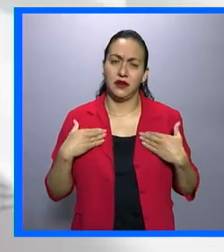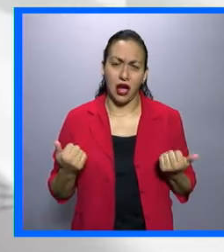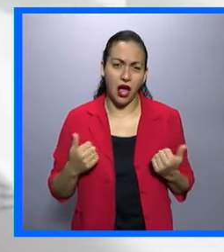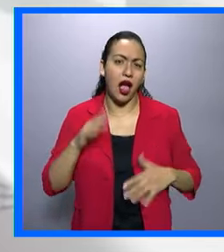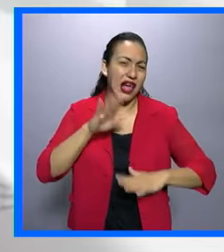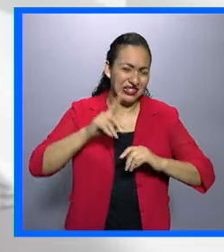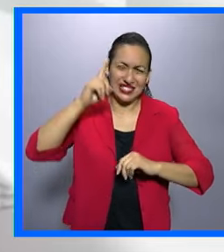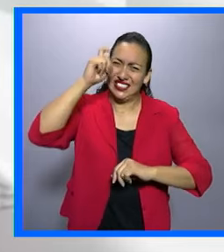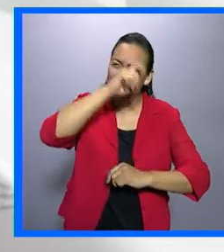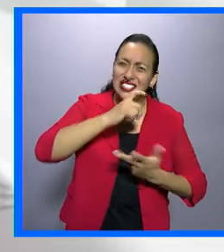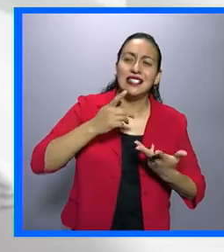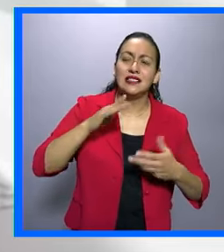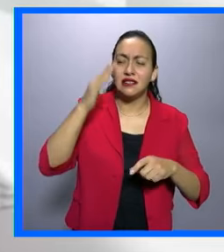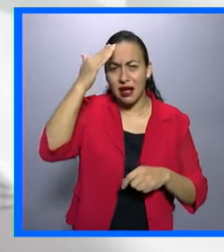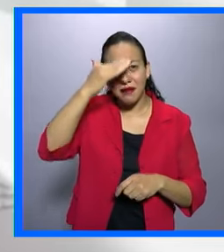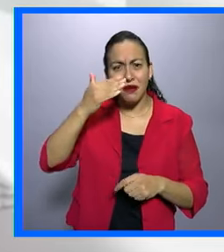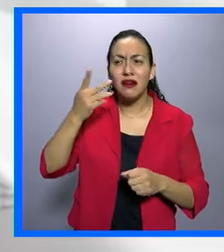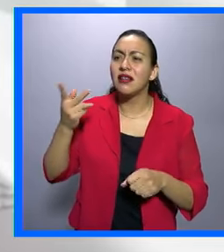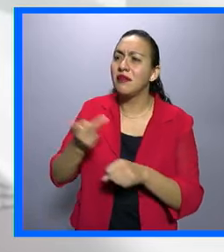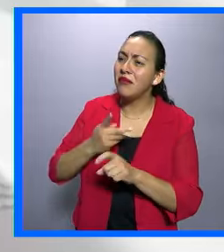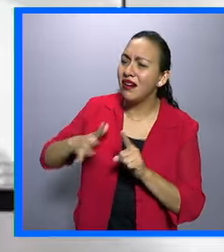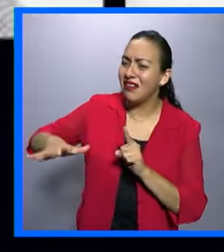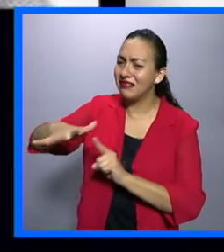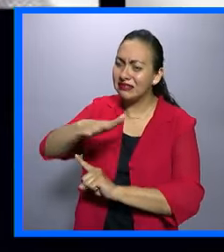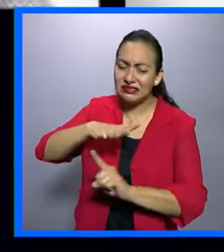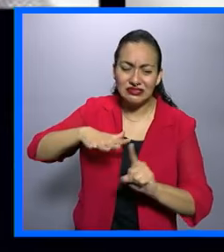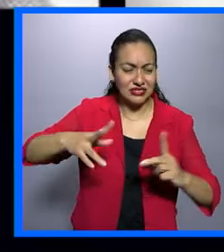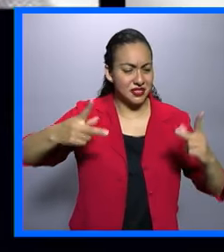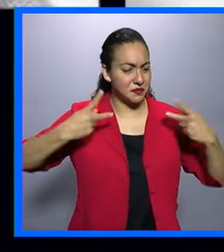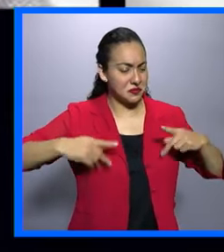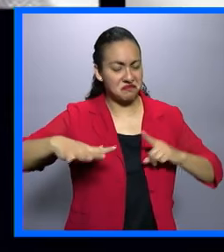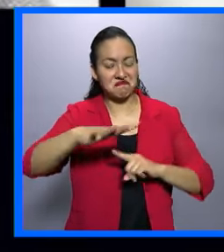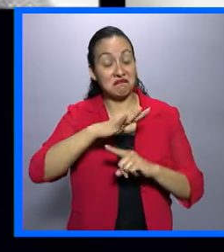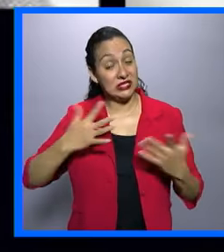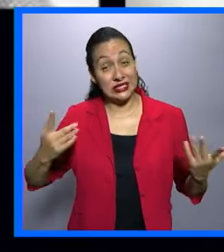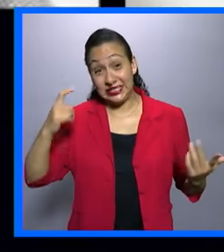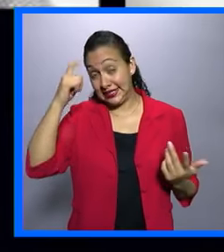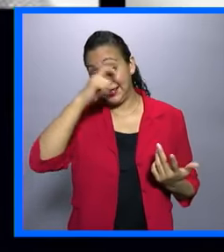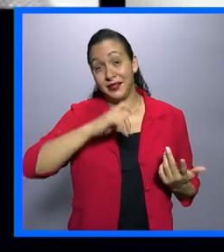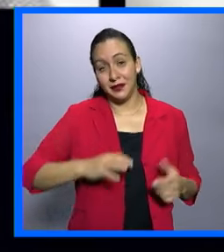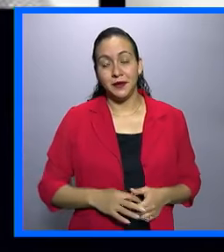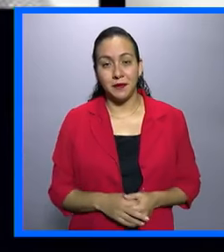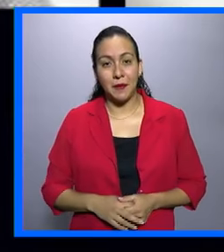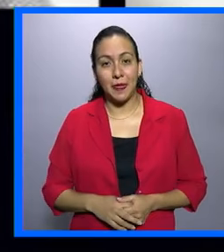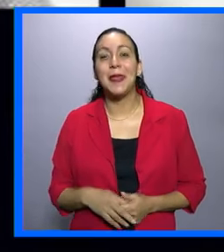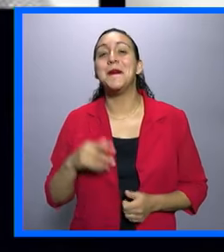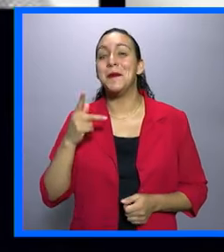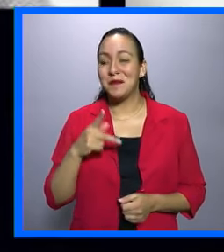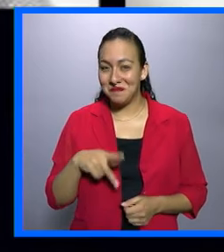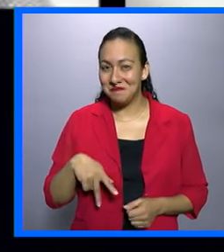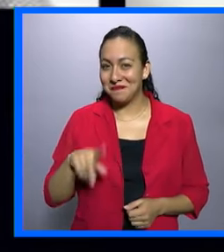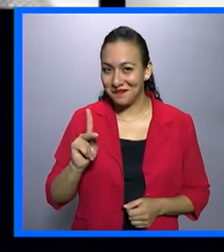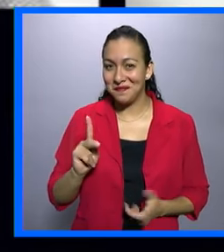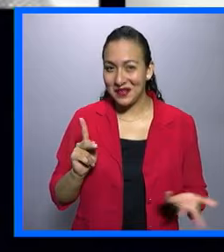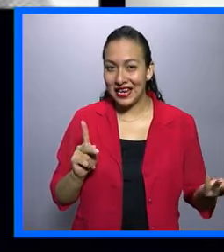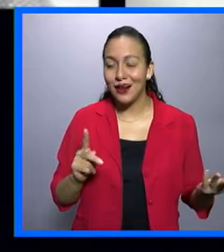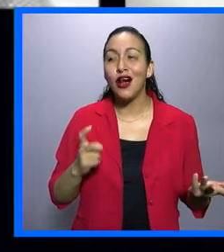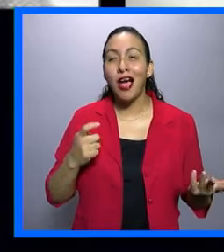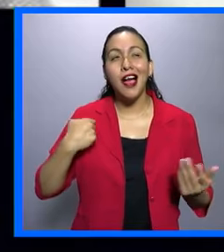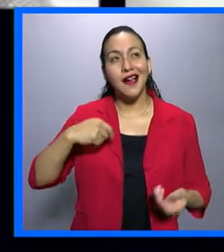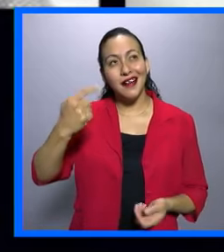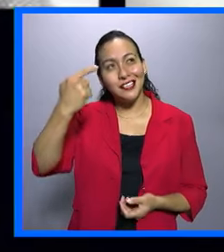es muy difícil mirar la realidad desde la realidad de las otras personas, pero sí eso nos